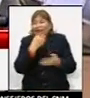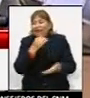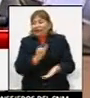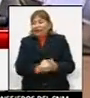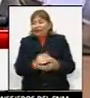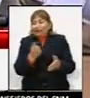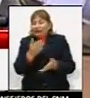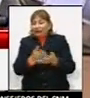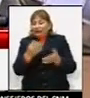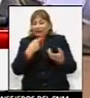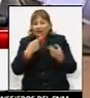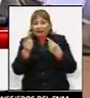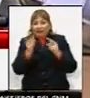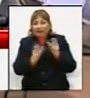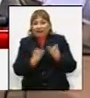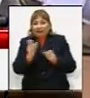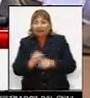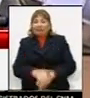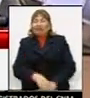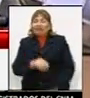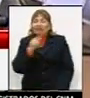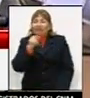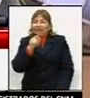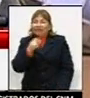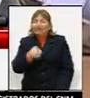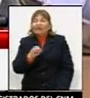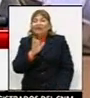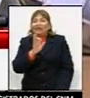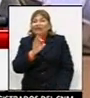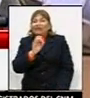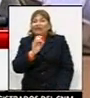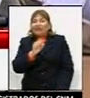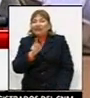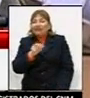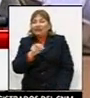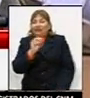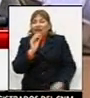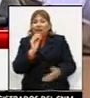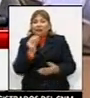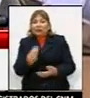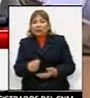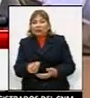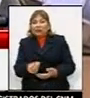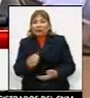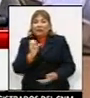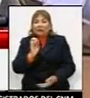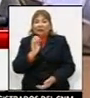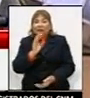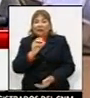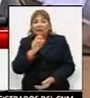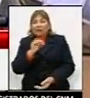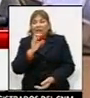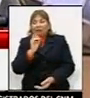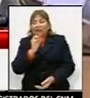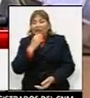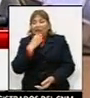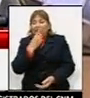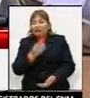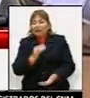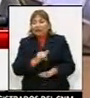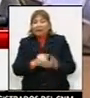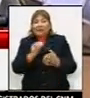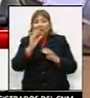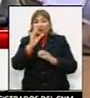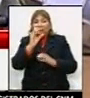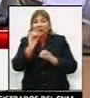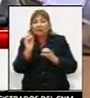manera pública, allí por ejemplo Fuerza Popular hubiera obtenido menos escaños porque se hubiera ajustado el porcentaje de escaños al